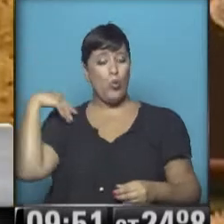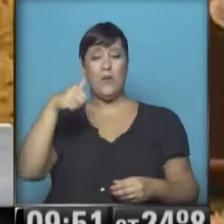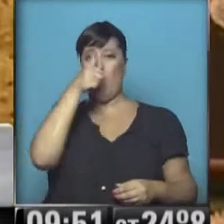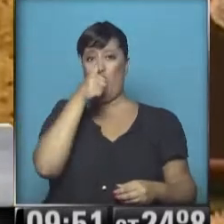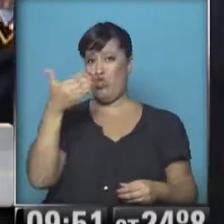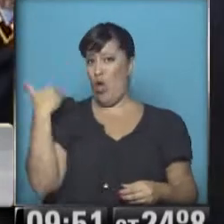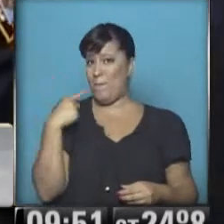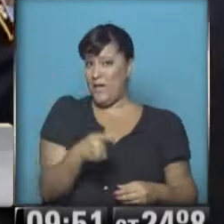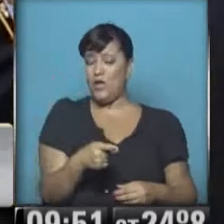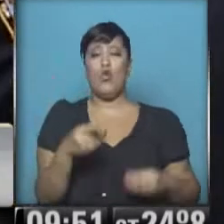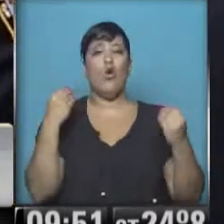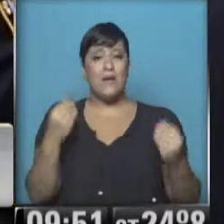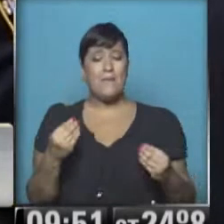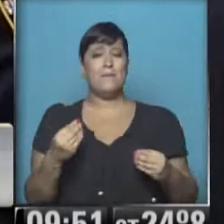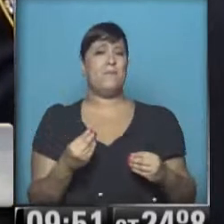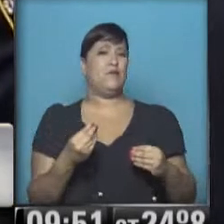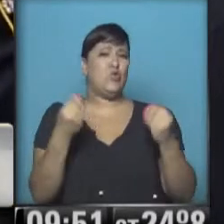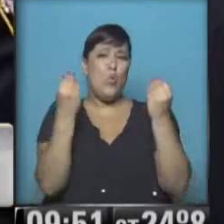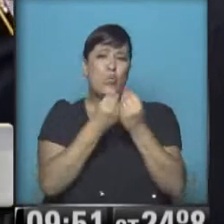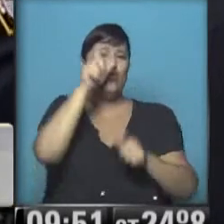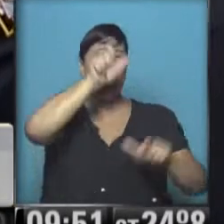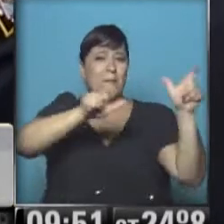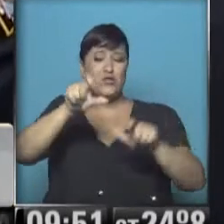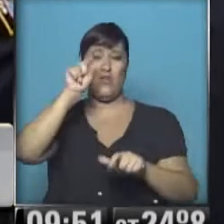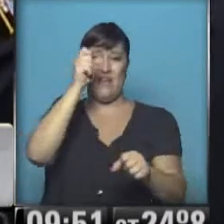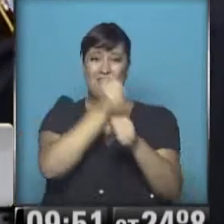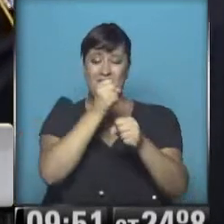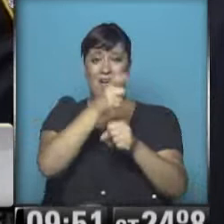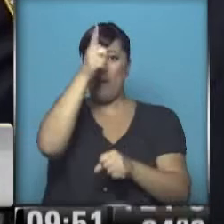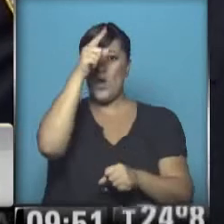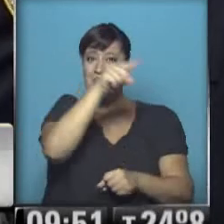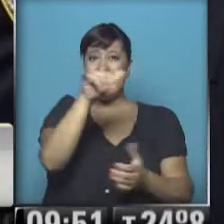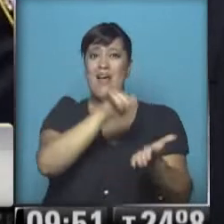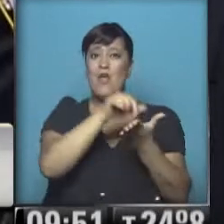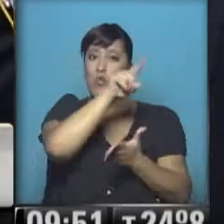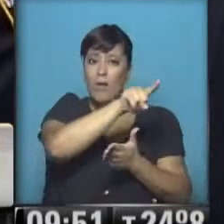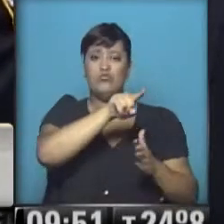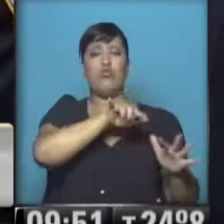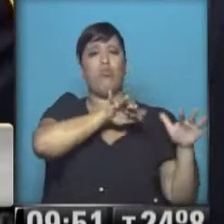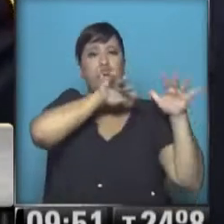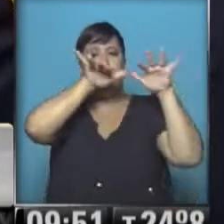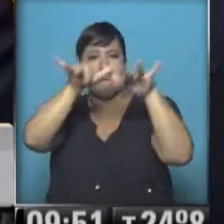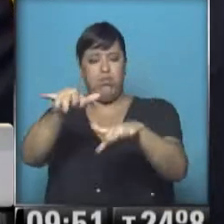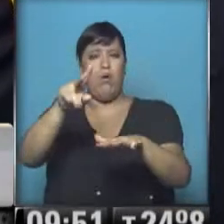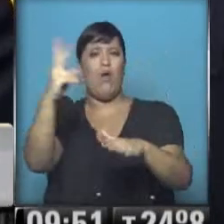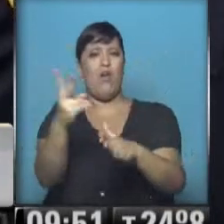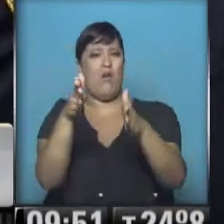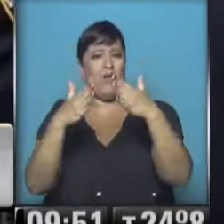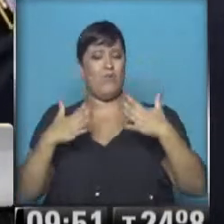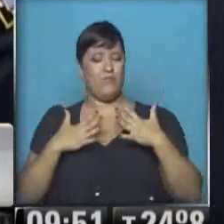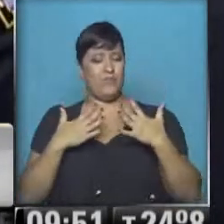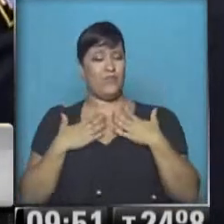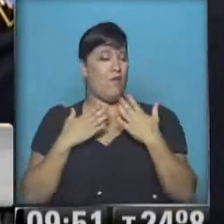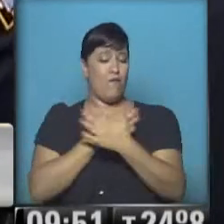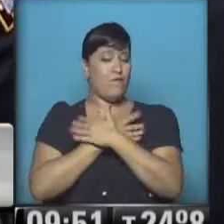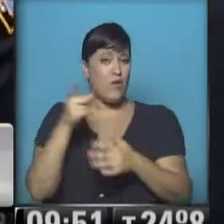domingo donde ciento de los miles de oficiales de la policía de nueva york asistieron a los funerales de una de las víctimas liu y le